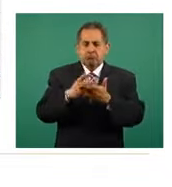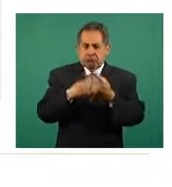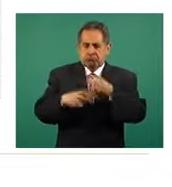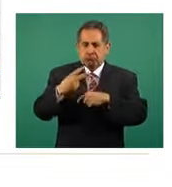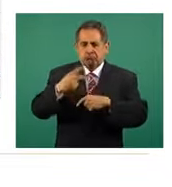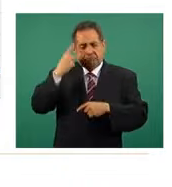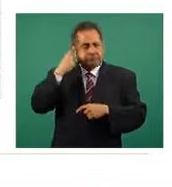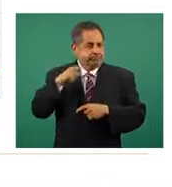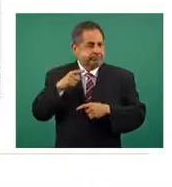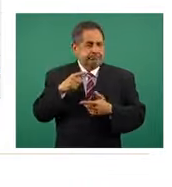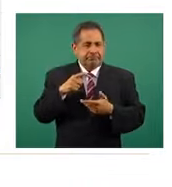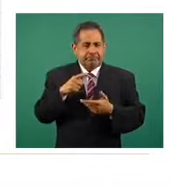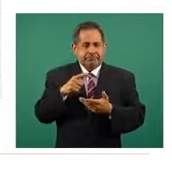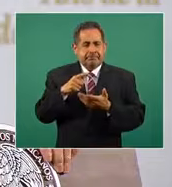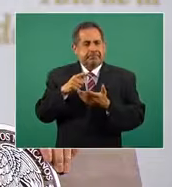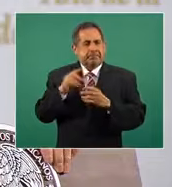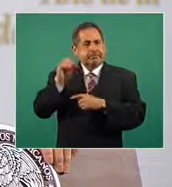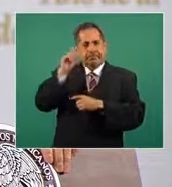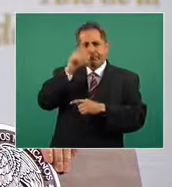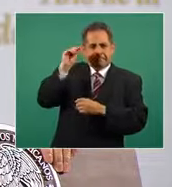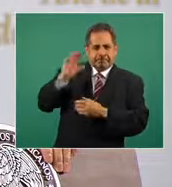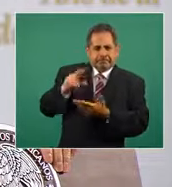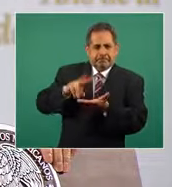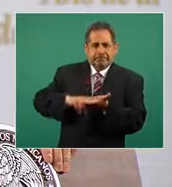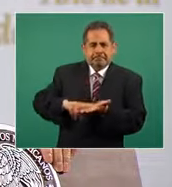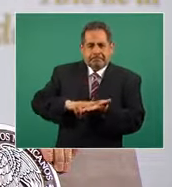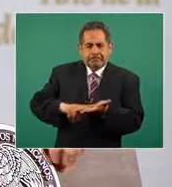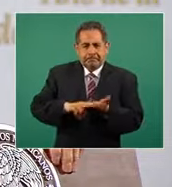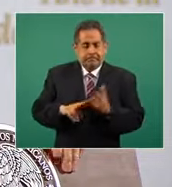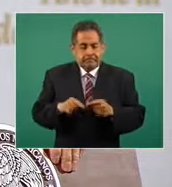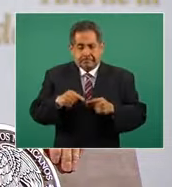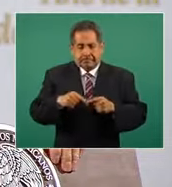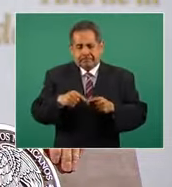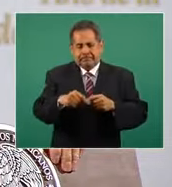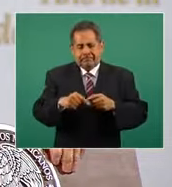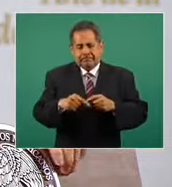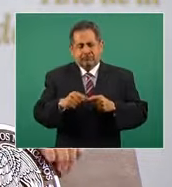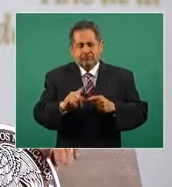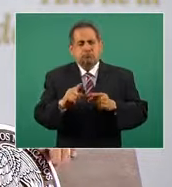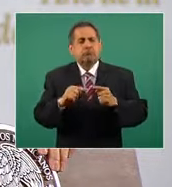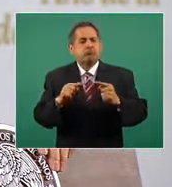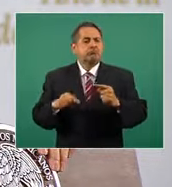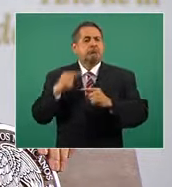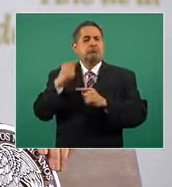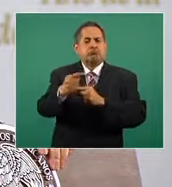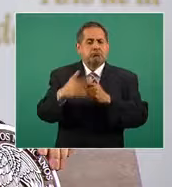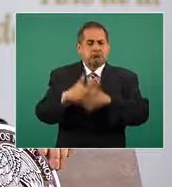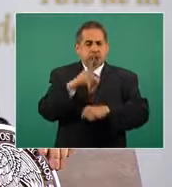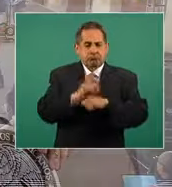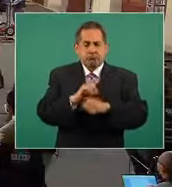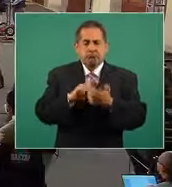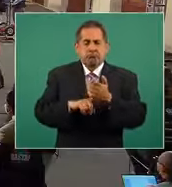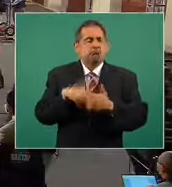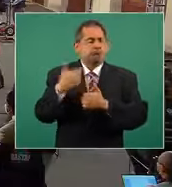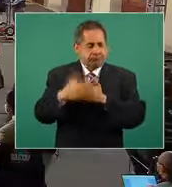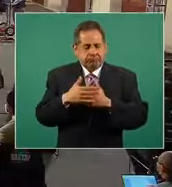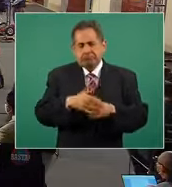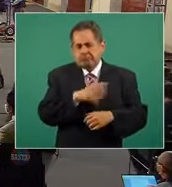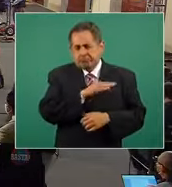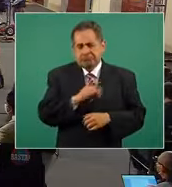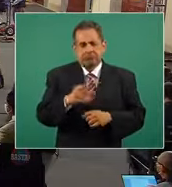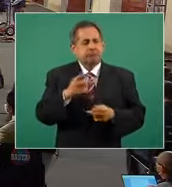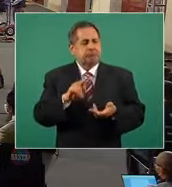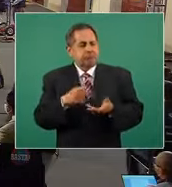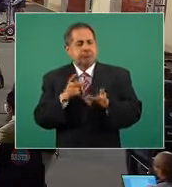los parámetros correspondientes al semáforo verde, quizá no en esta quincena que sigue, pero posiblemente en la próxima. La siguiente.